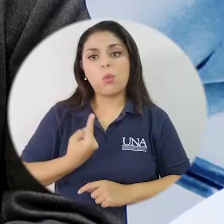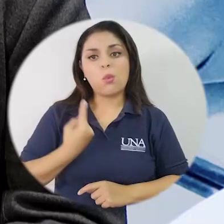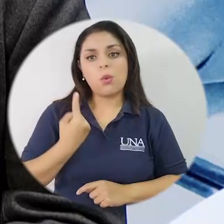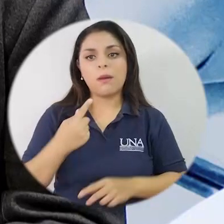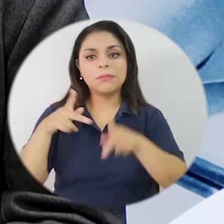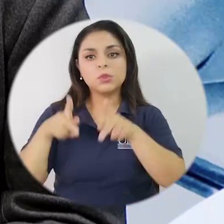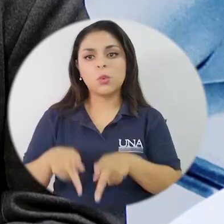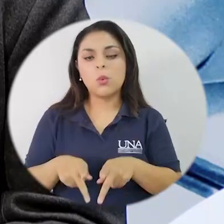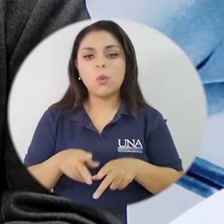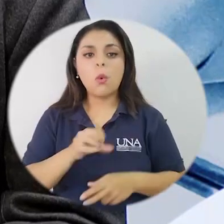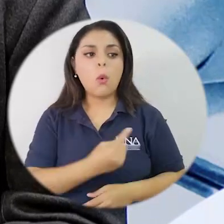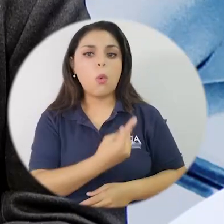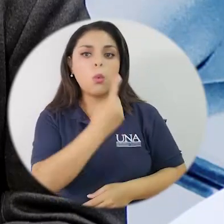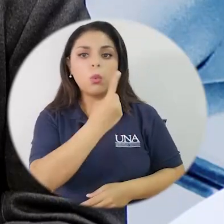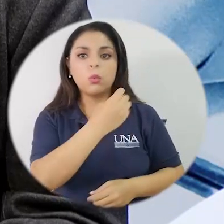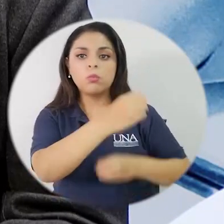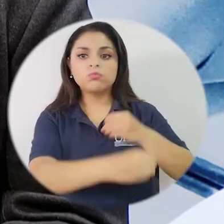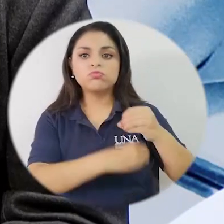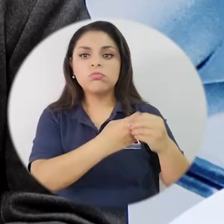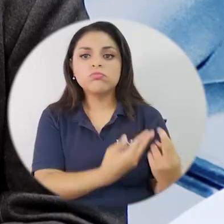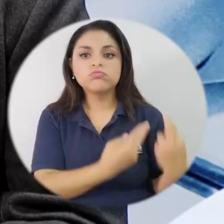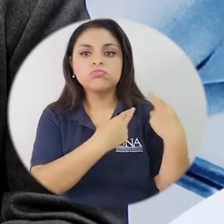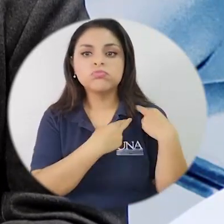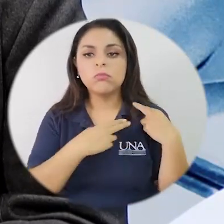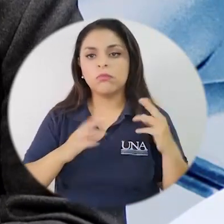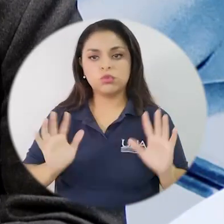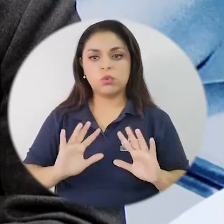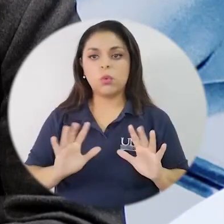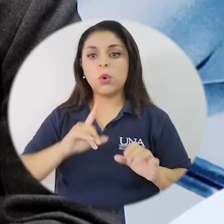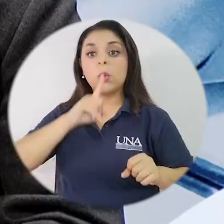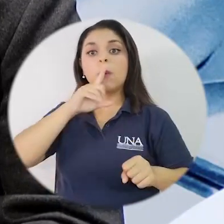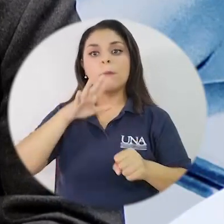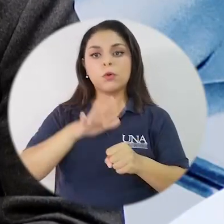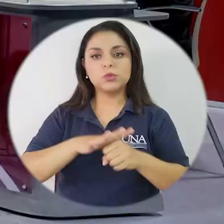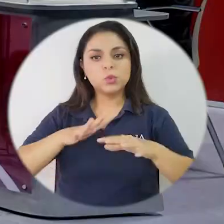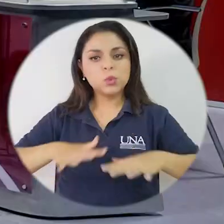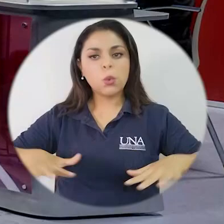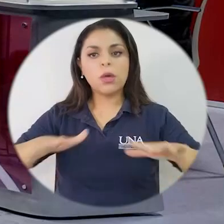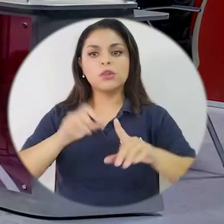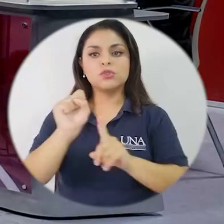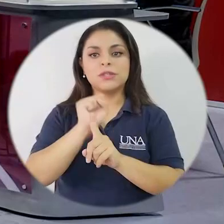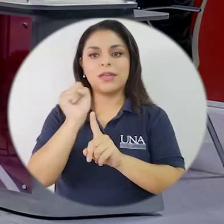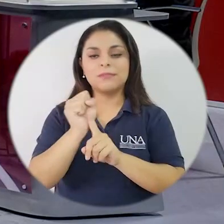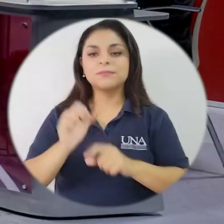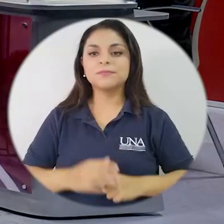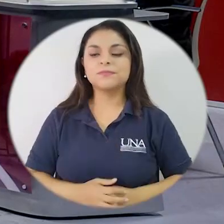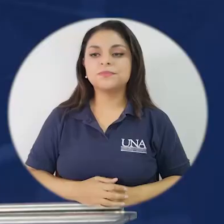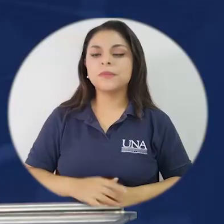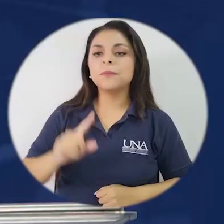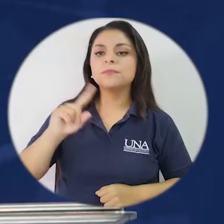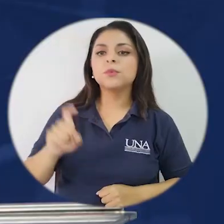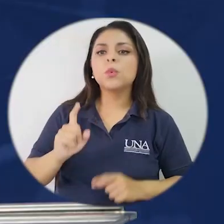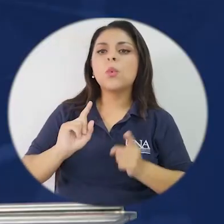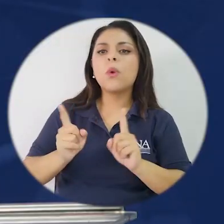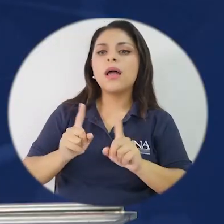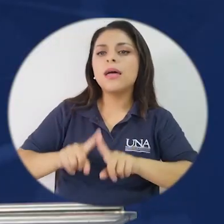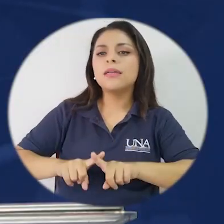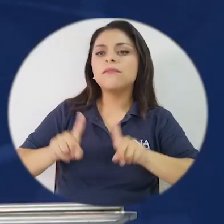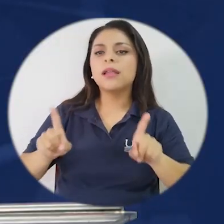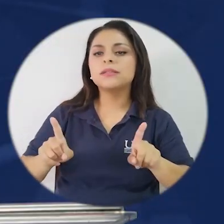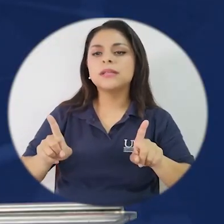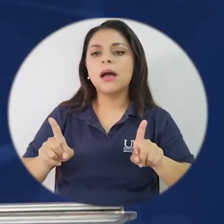persona o no solo de un organismo, sino depende de que nos comprometamos como sociedad. ¿Cuál es la diferencia entre sobrepeso y